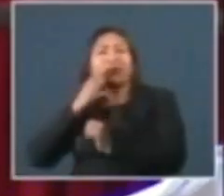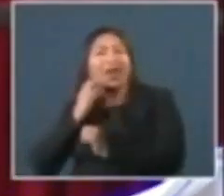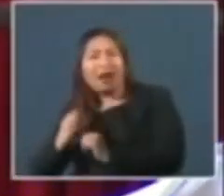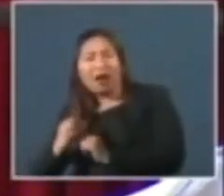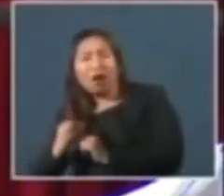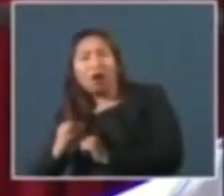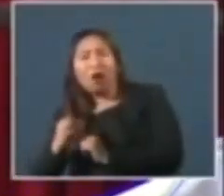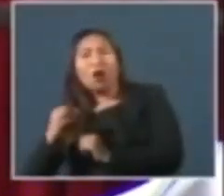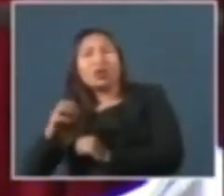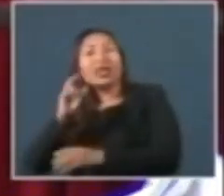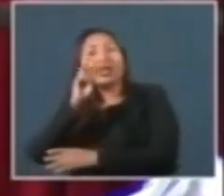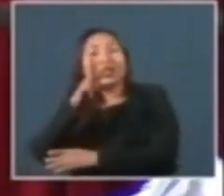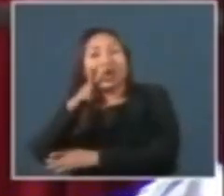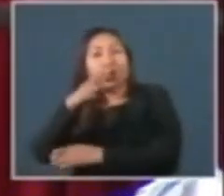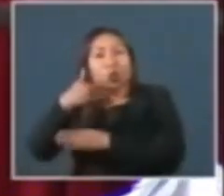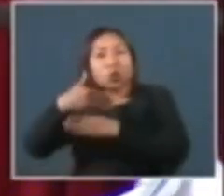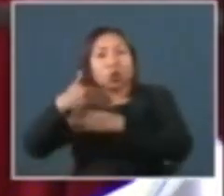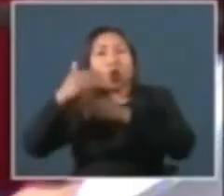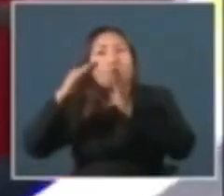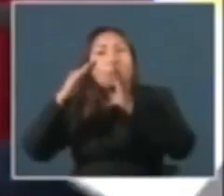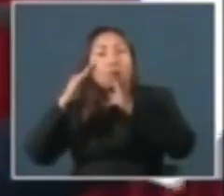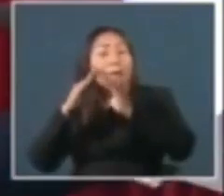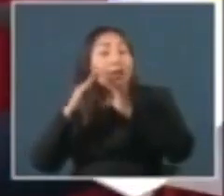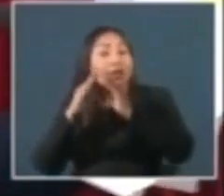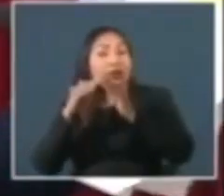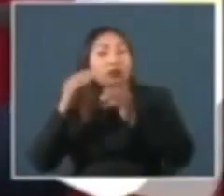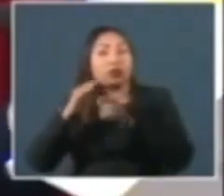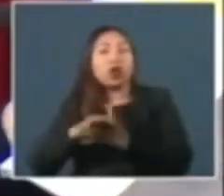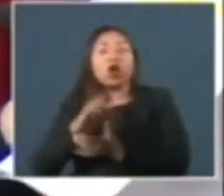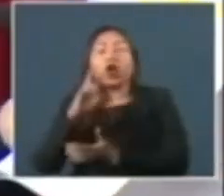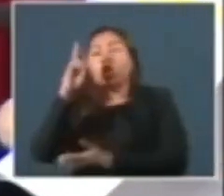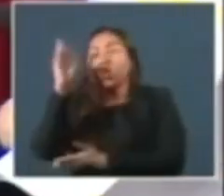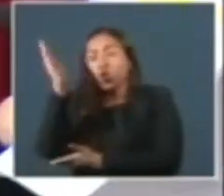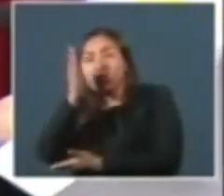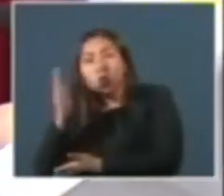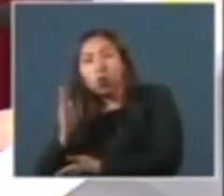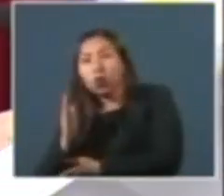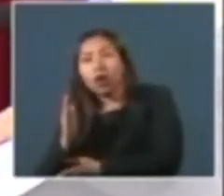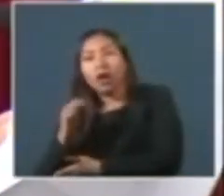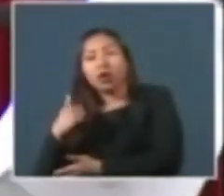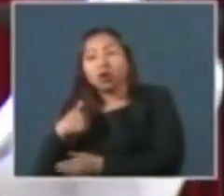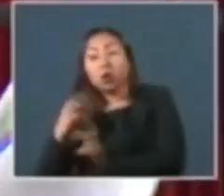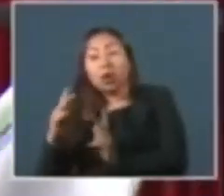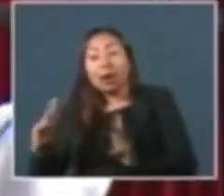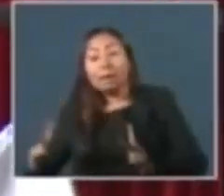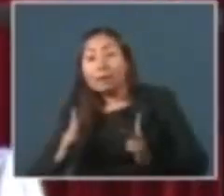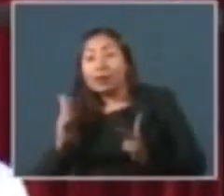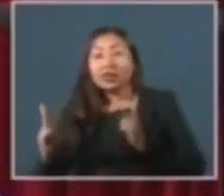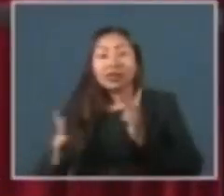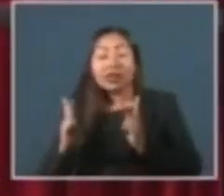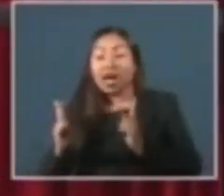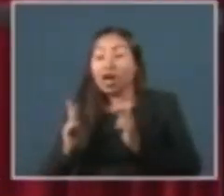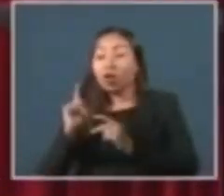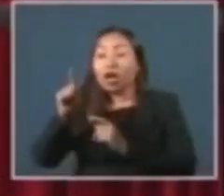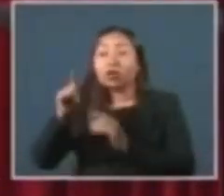saber eso si yo nunca he hablado con usted y nunca lo he visitado? Porque la víctima lo visitó en su propia